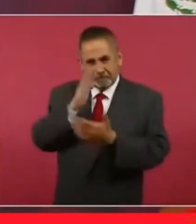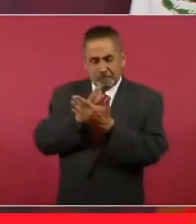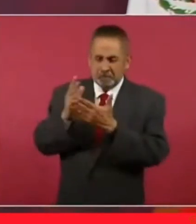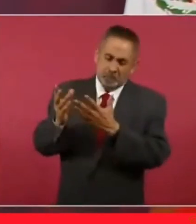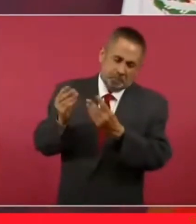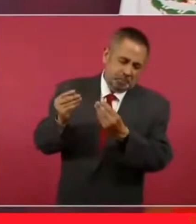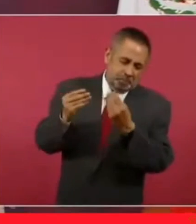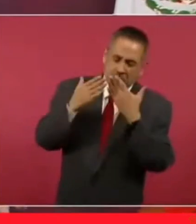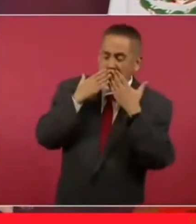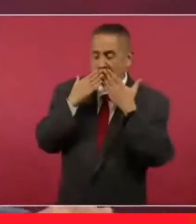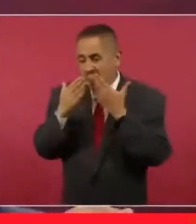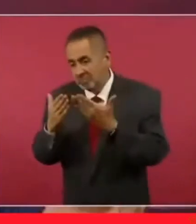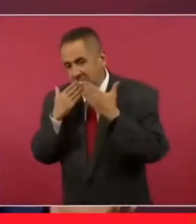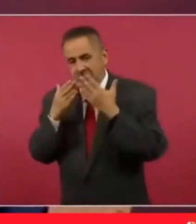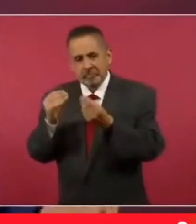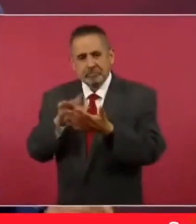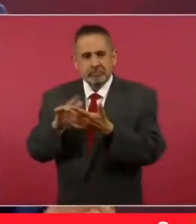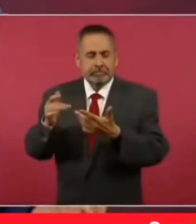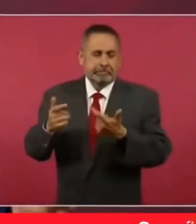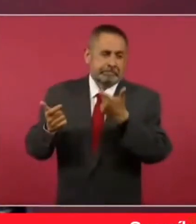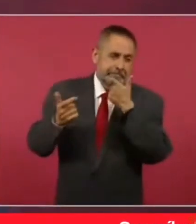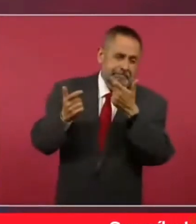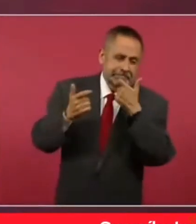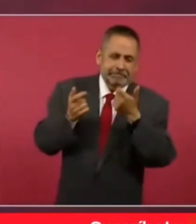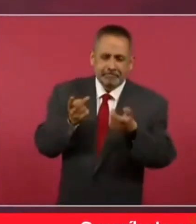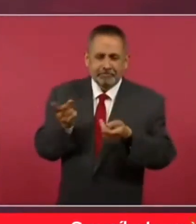sobregiraste, y